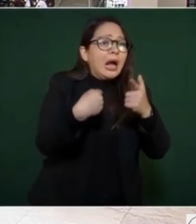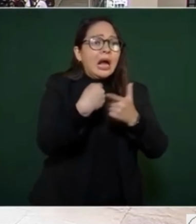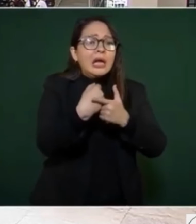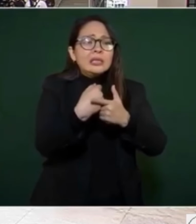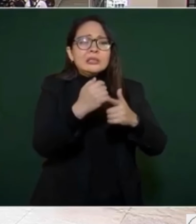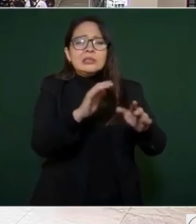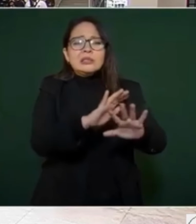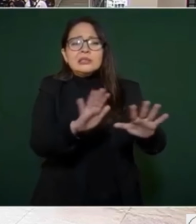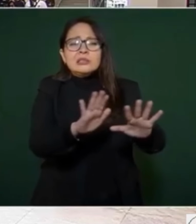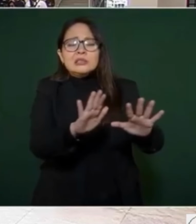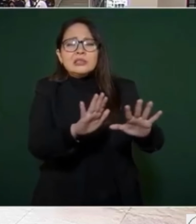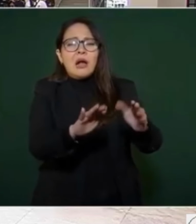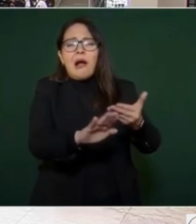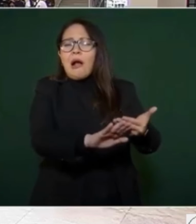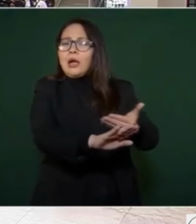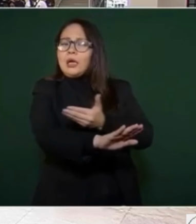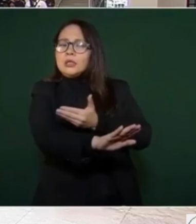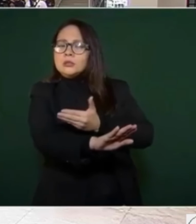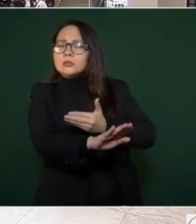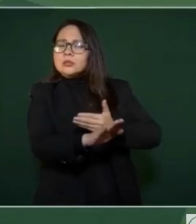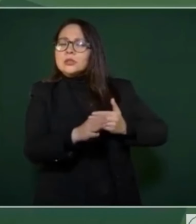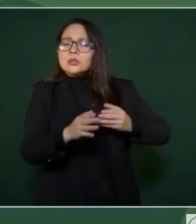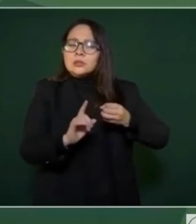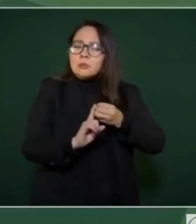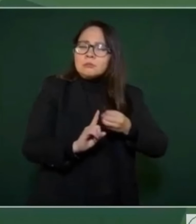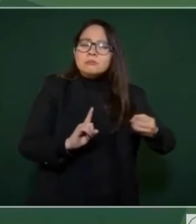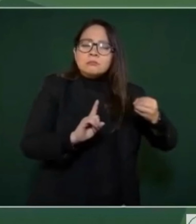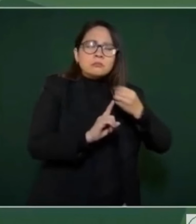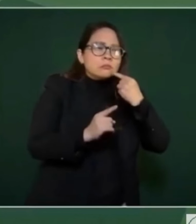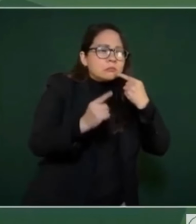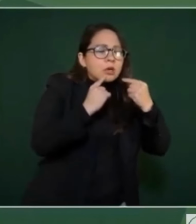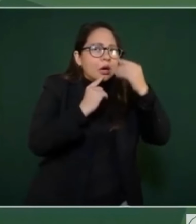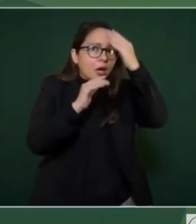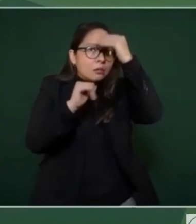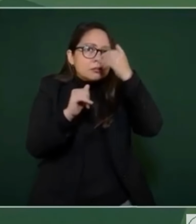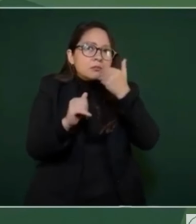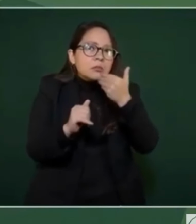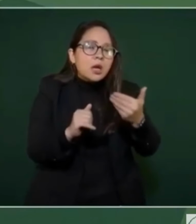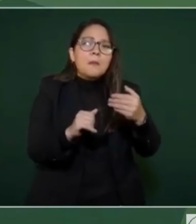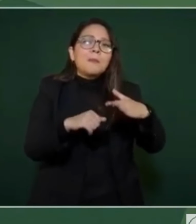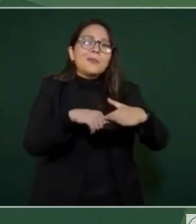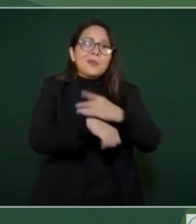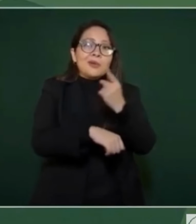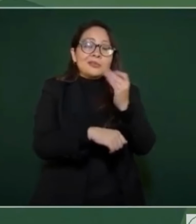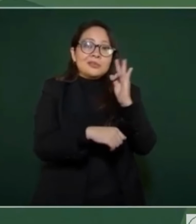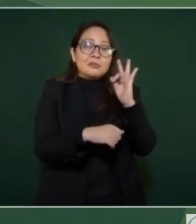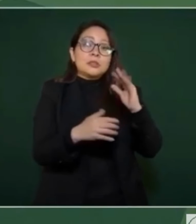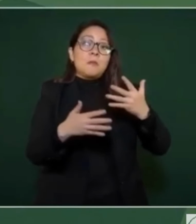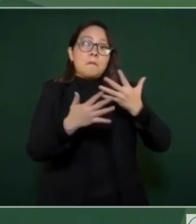surjan motines, porque si hay sobrepoblación, si hay más